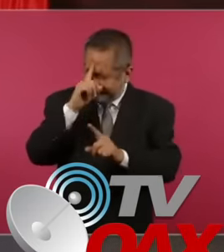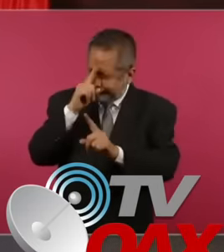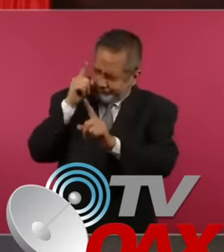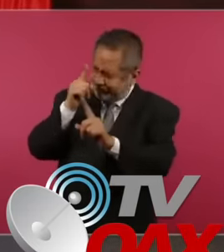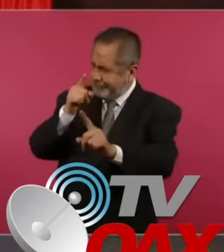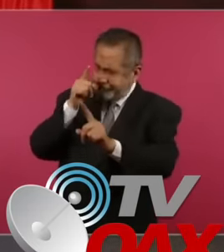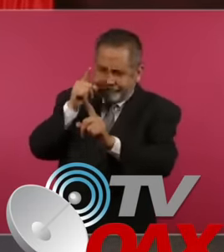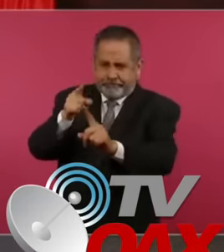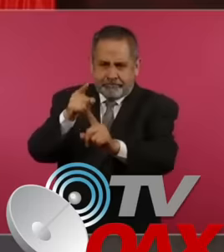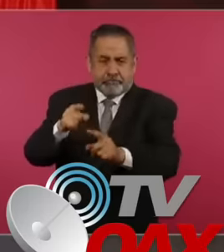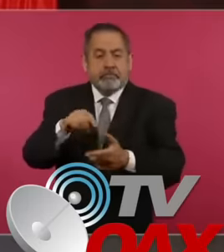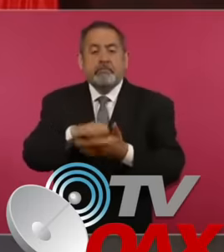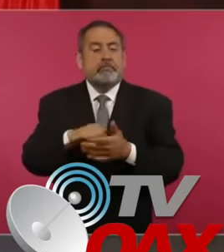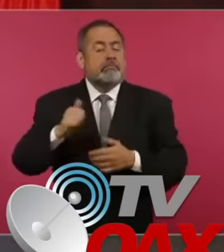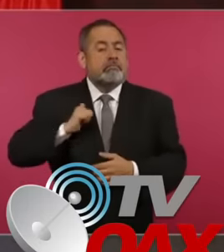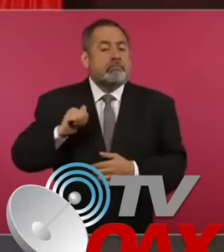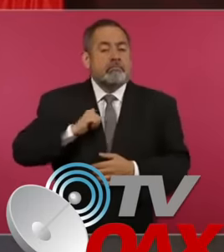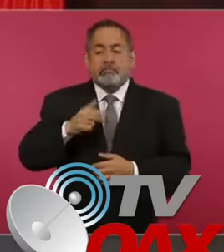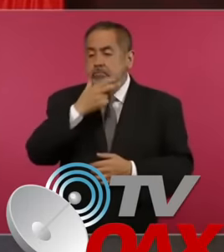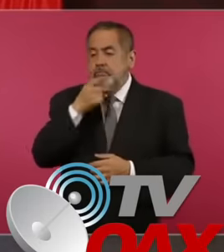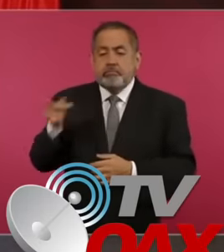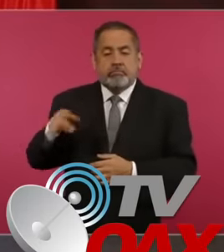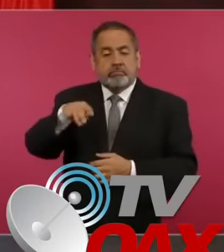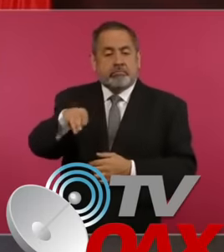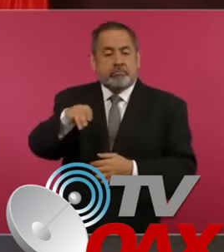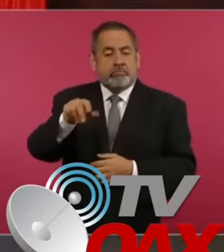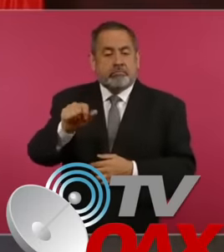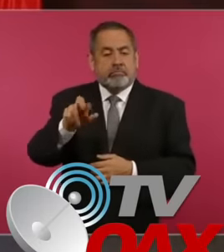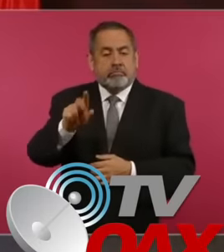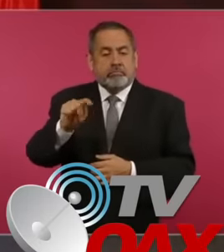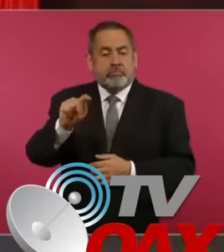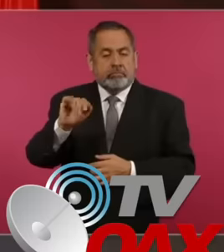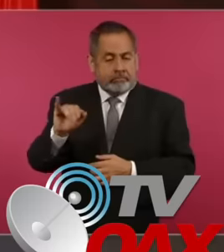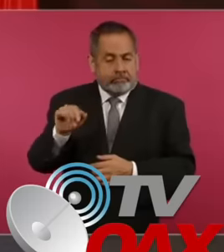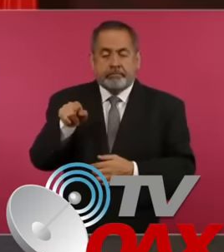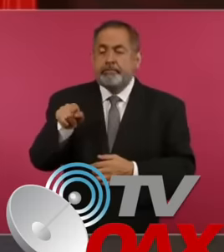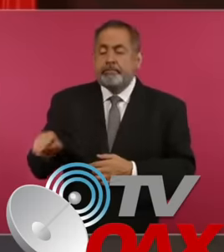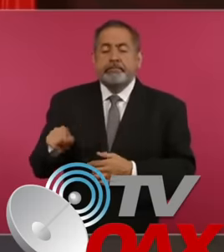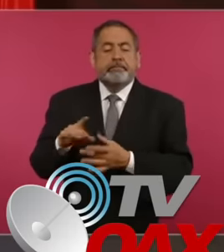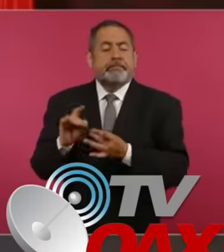Porque Martí decía, no basta